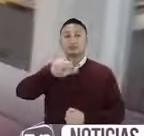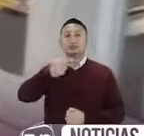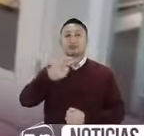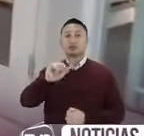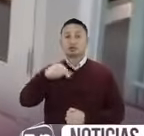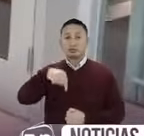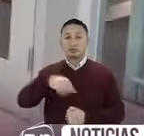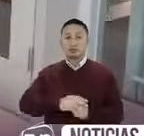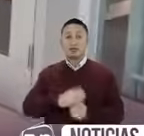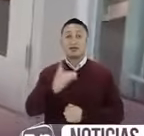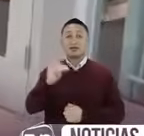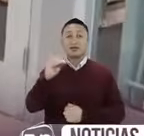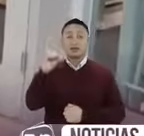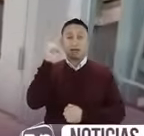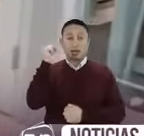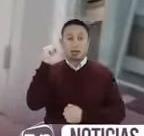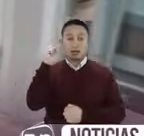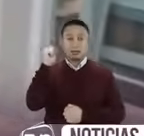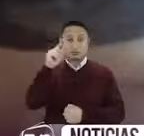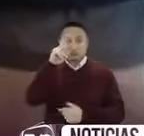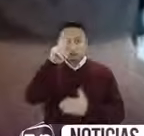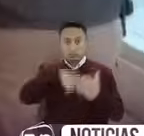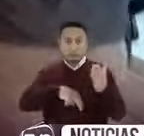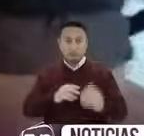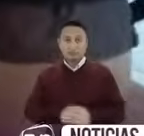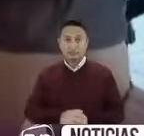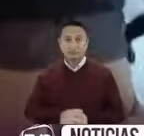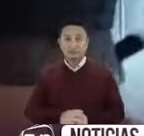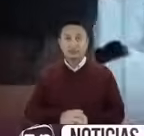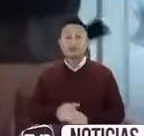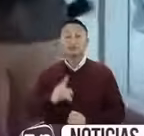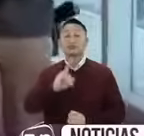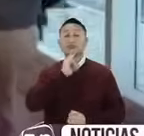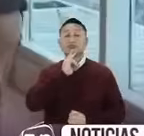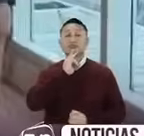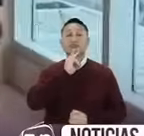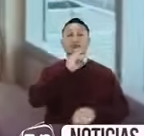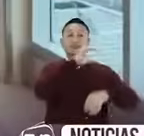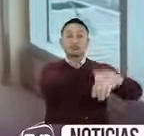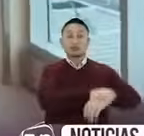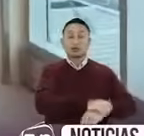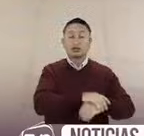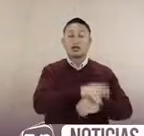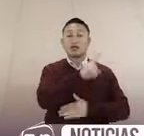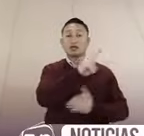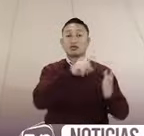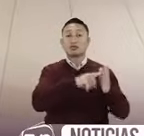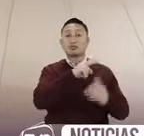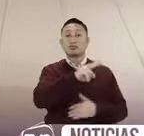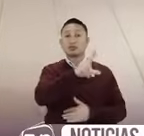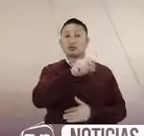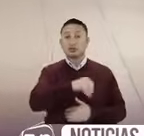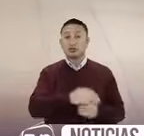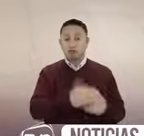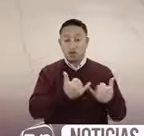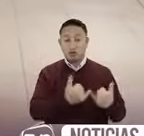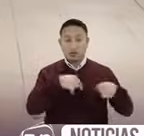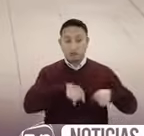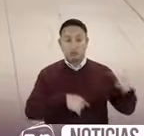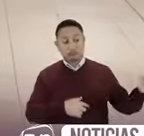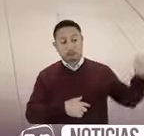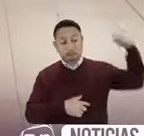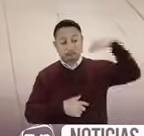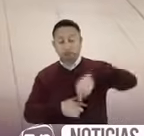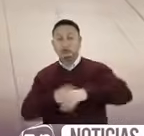pisar territorio ecuatoriano. Fue detenido en los Estados Unidos en 2023. Finalmente extraditado a Ecuador, pues